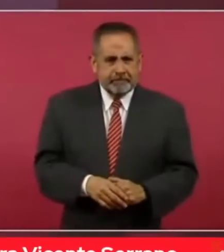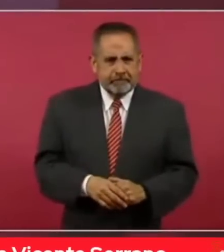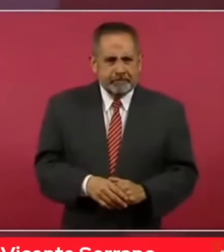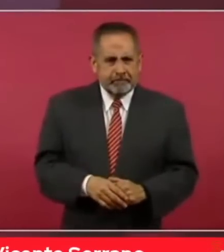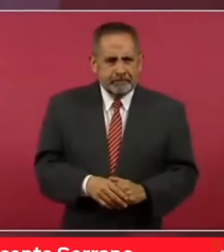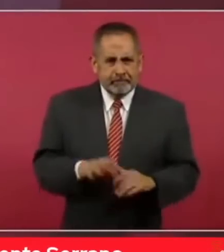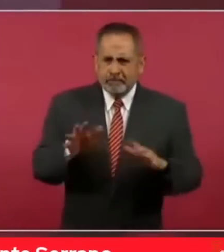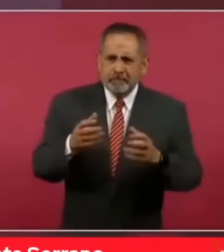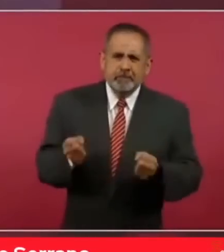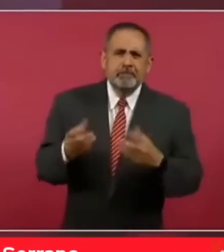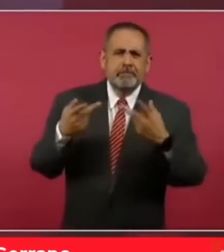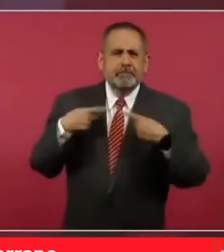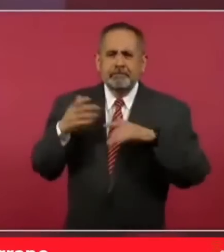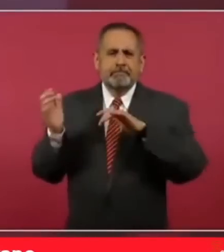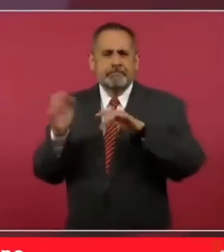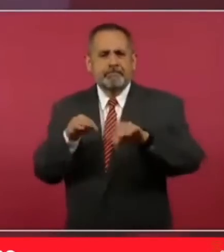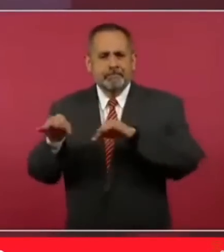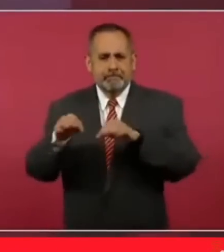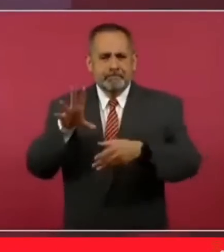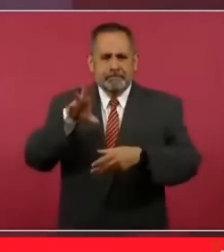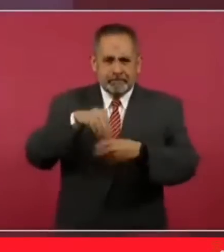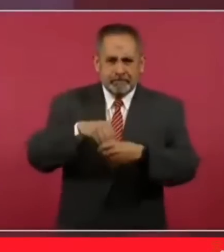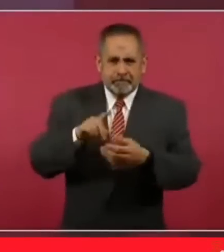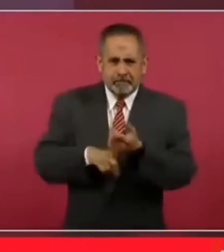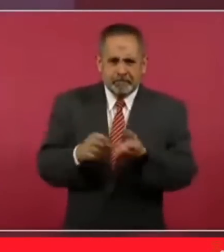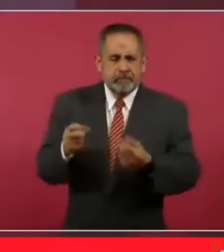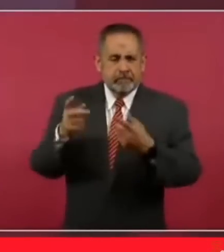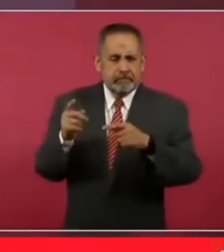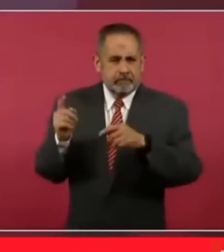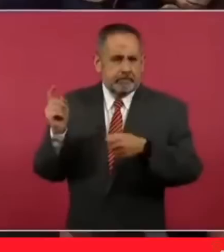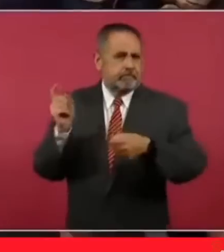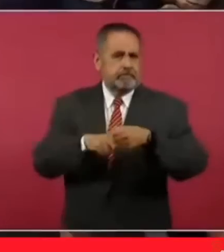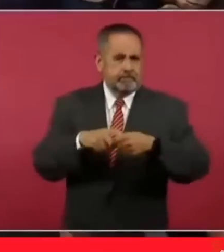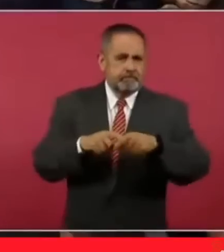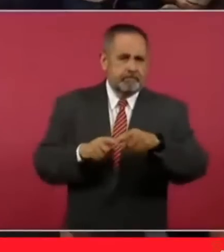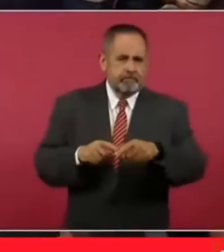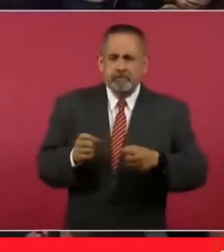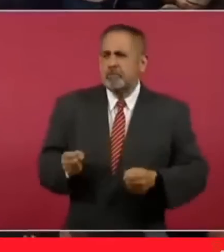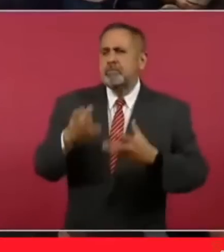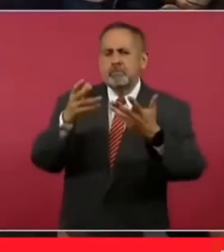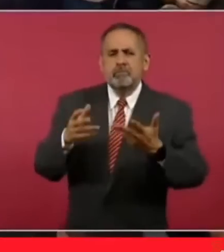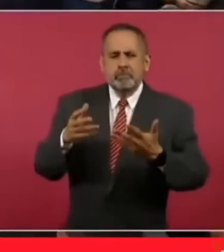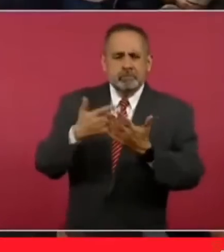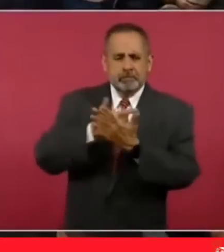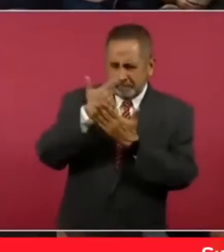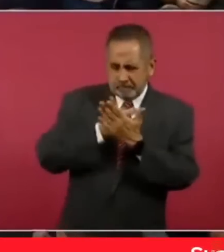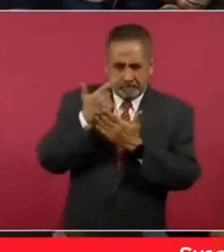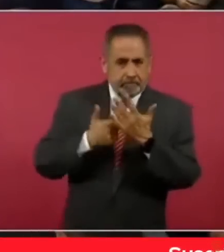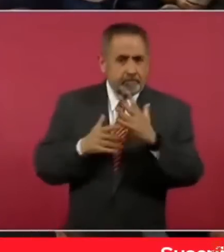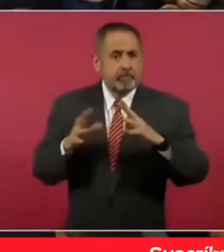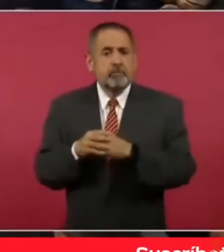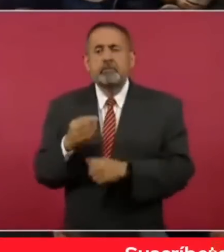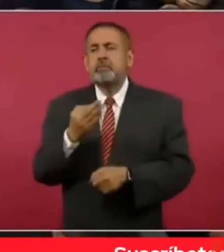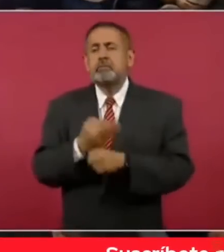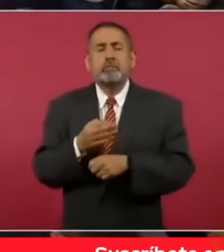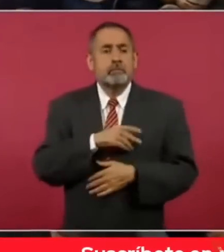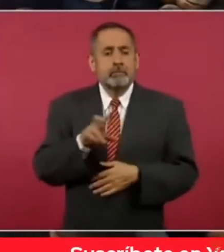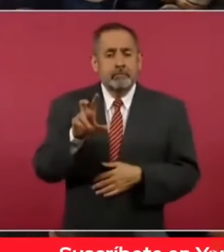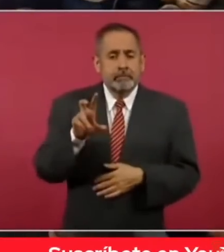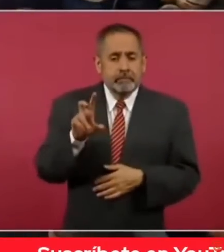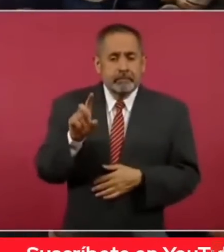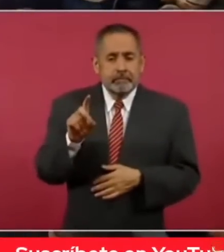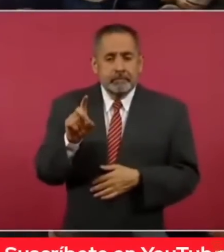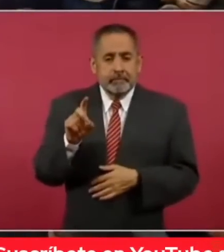¿cuántos trabajadores ocupados tienen ustedes? ¿De cuánto es su nómina? Hoy tenemos cerca de 35